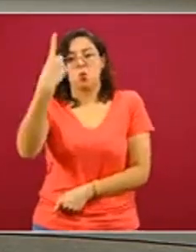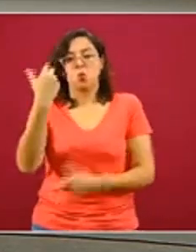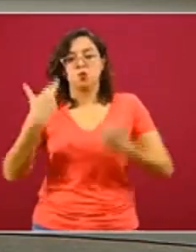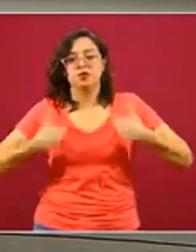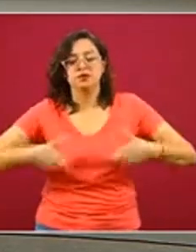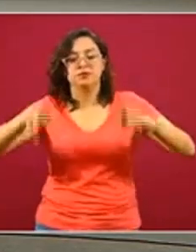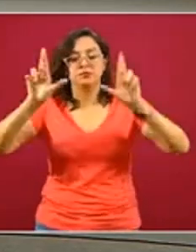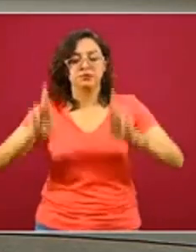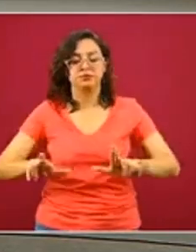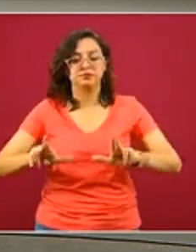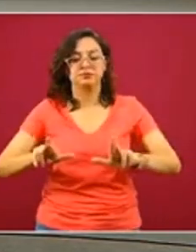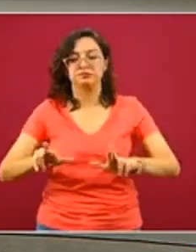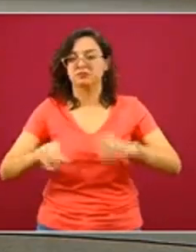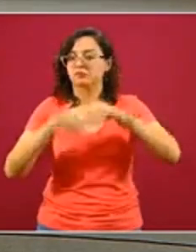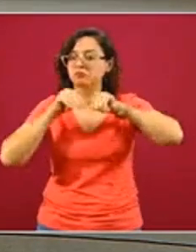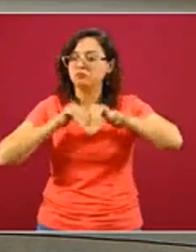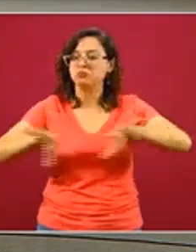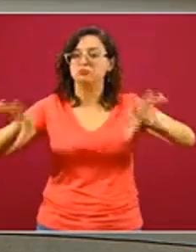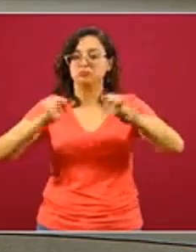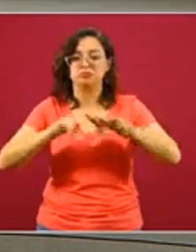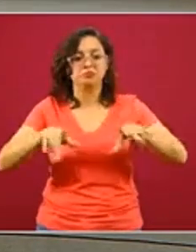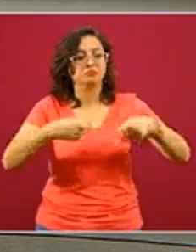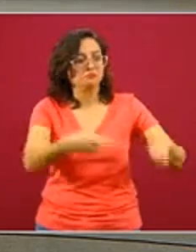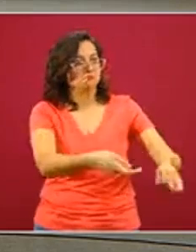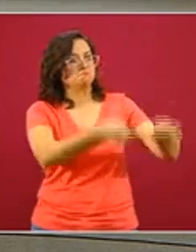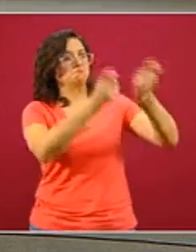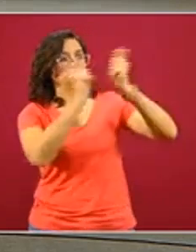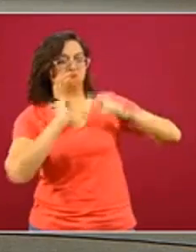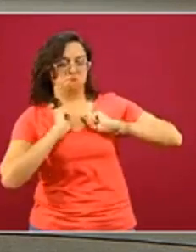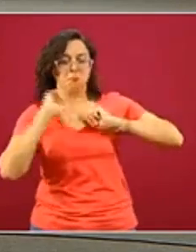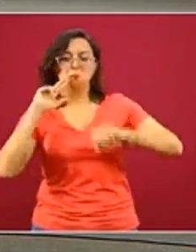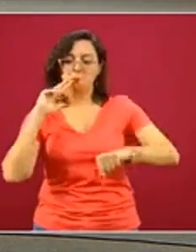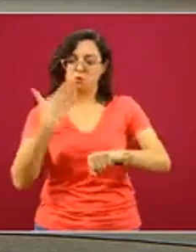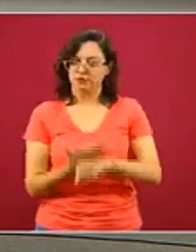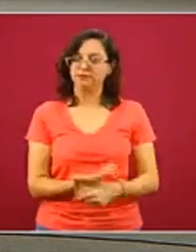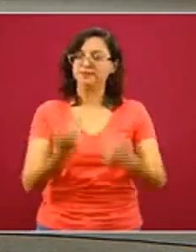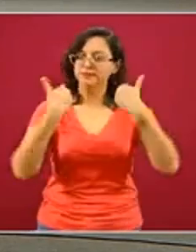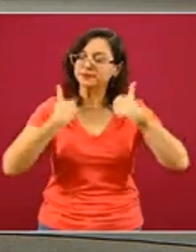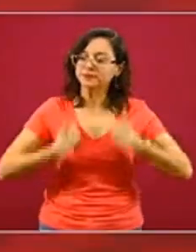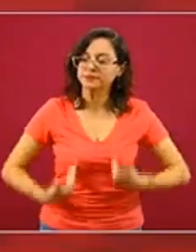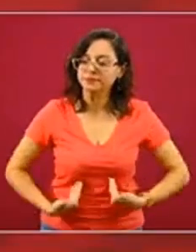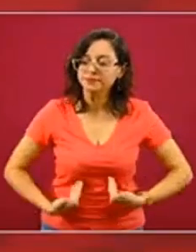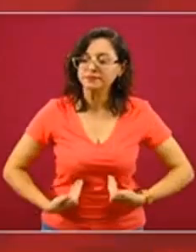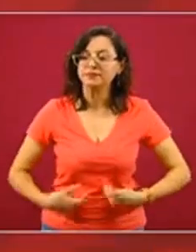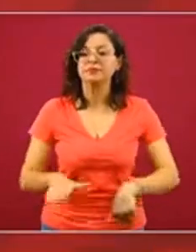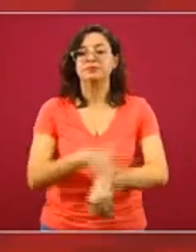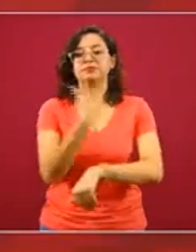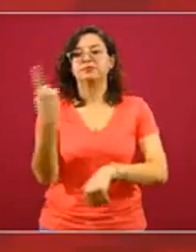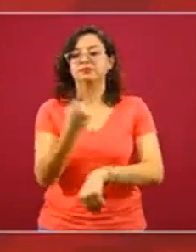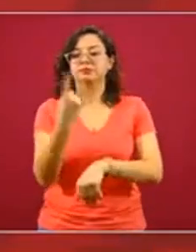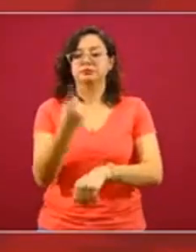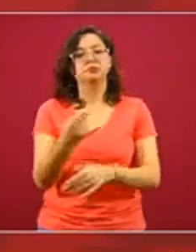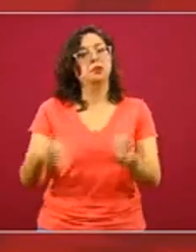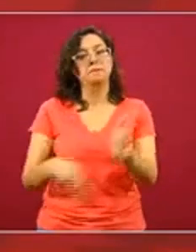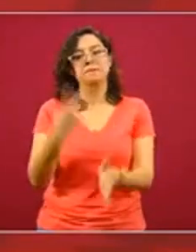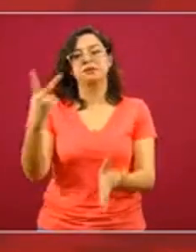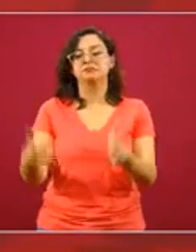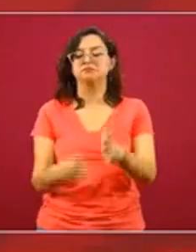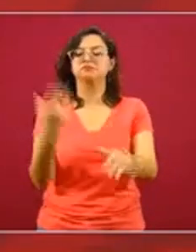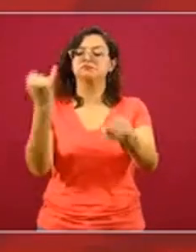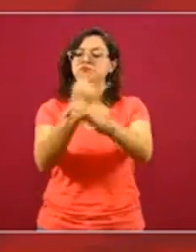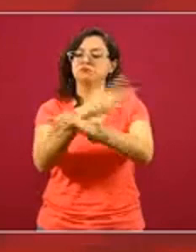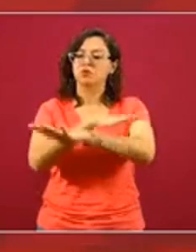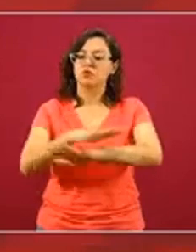tengo la responsabilidad de cumplir con esa función, porque la idea es que haya un mensaje